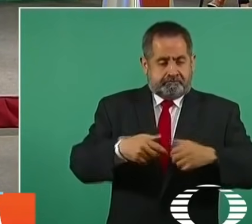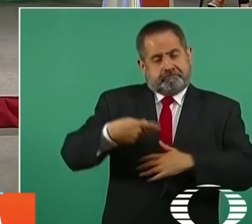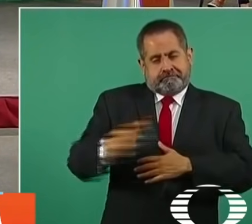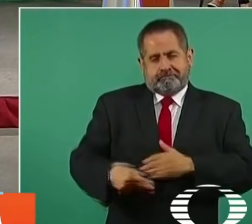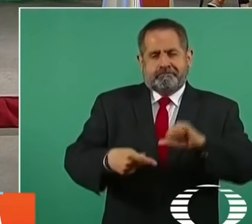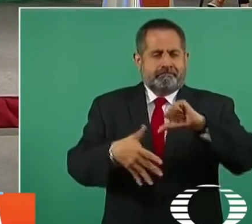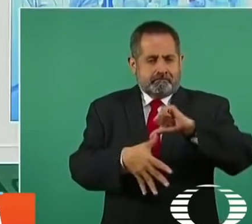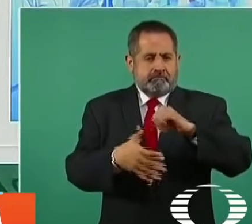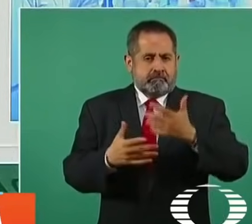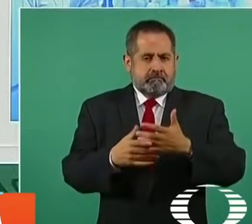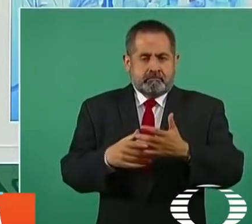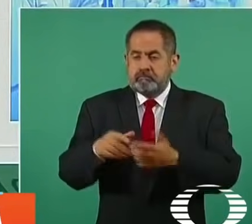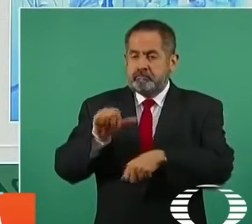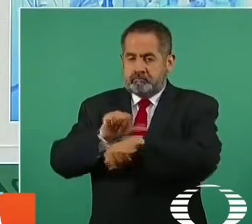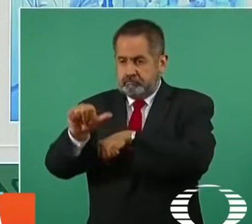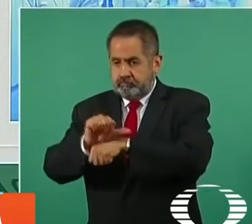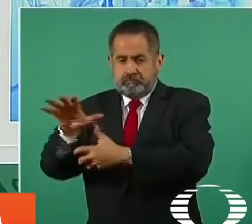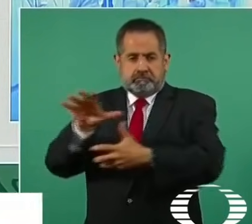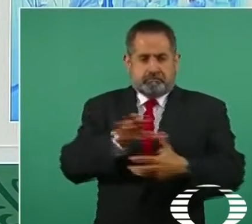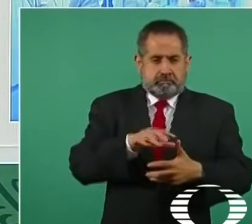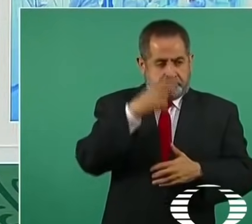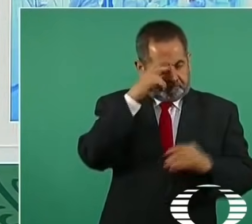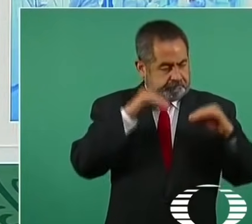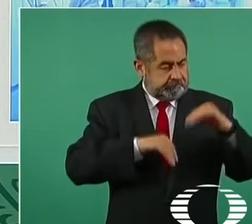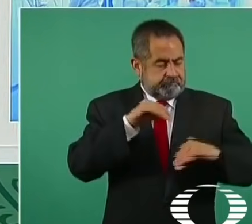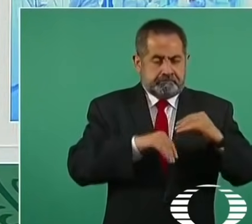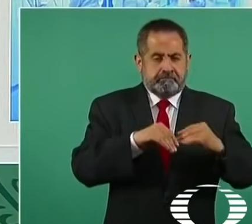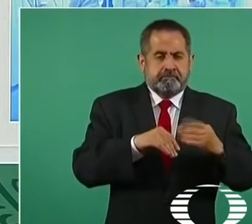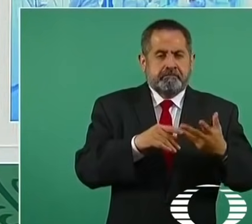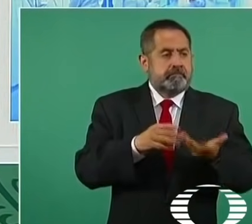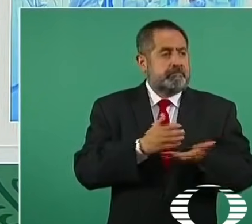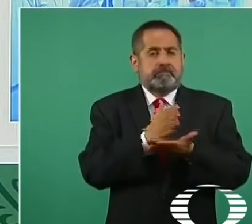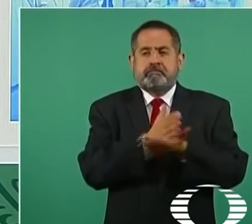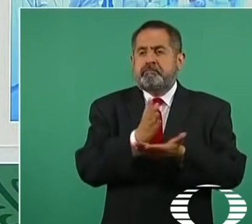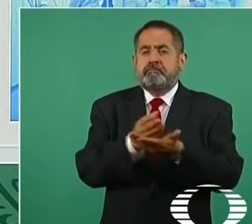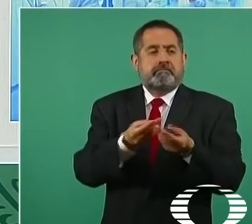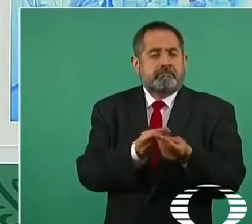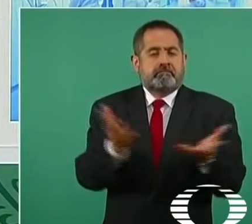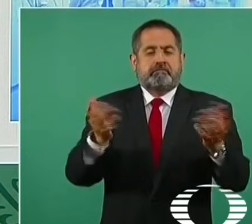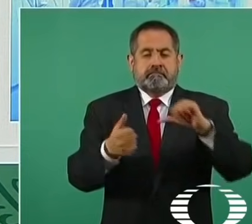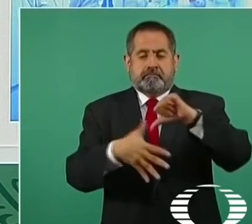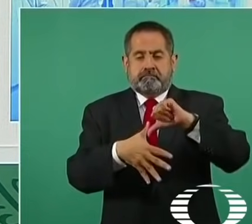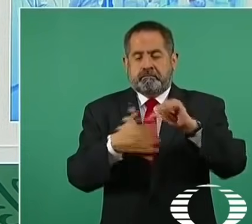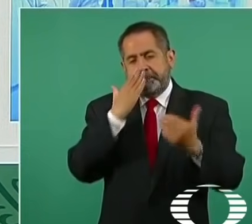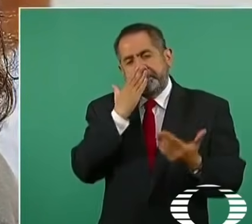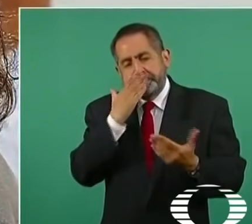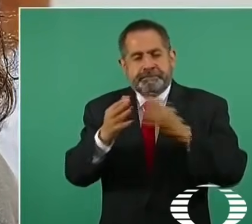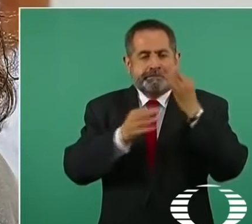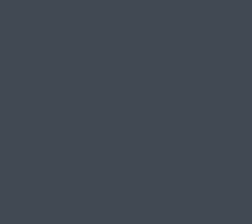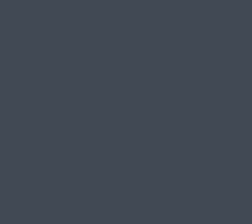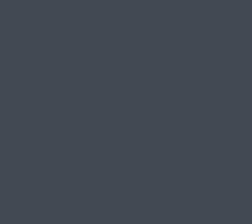propia, sustancia activa argentina, envasado y llenado en México, acceso a muchos países de América Latina. Es una gran noticia.